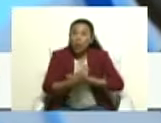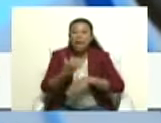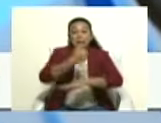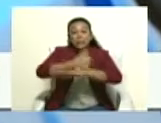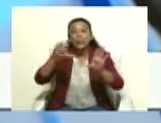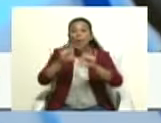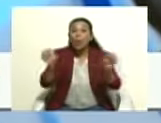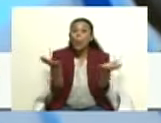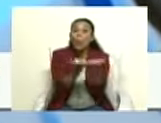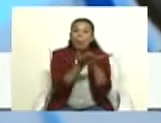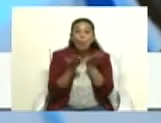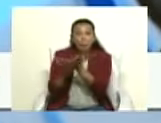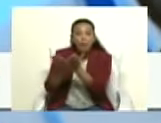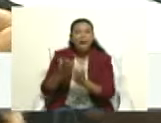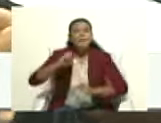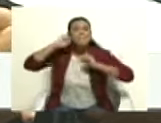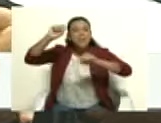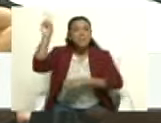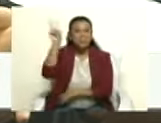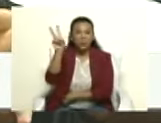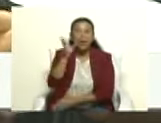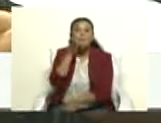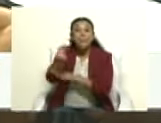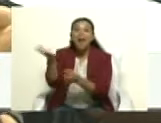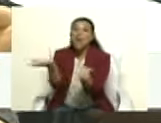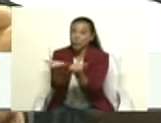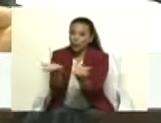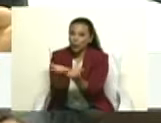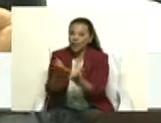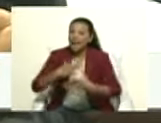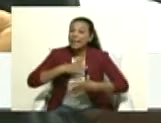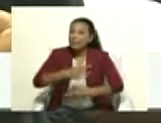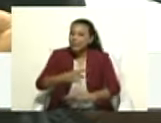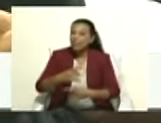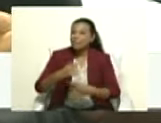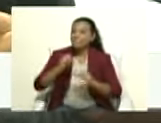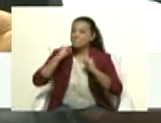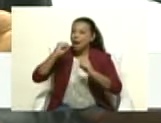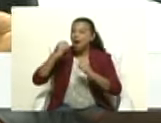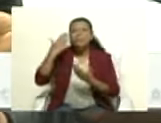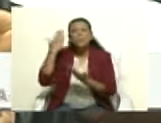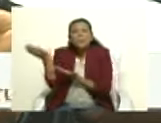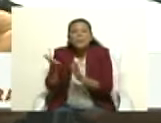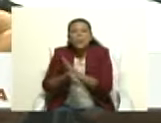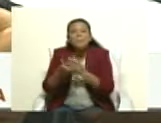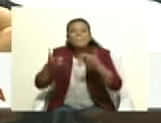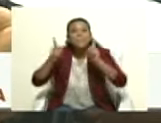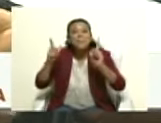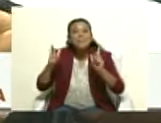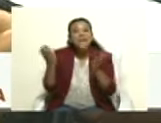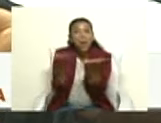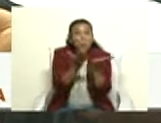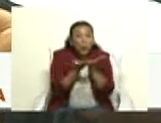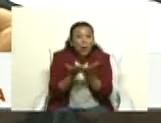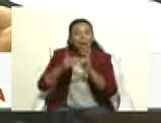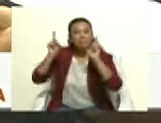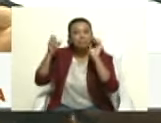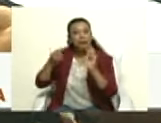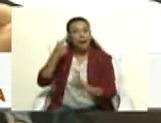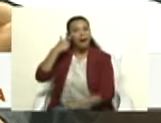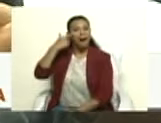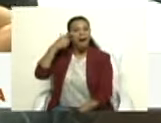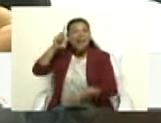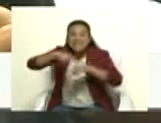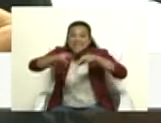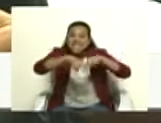centros educativos. Viva Venezuela va a la escuela. Esta iniciativa Viva Venezuela va a la escuela va a permitir que nosotros podamos impactar en